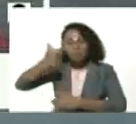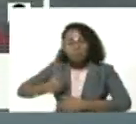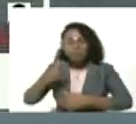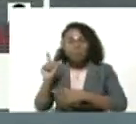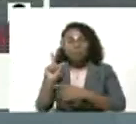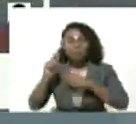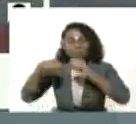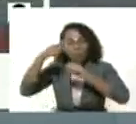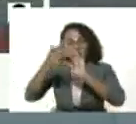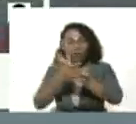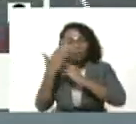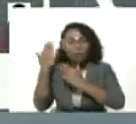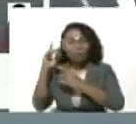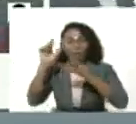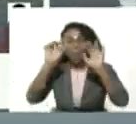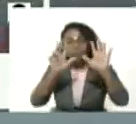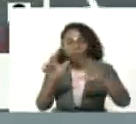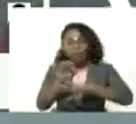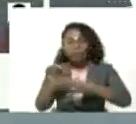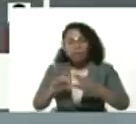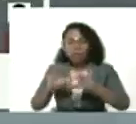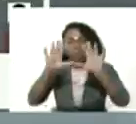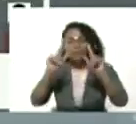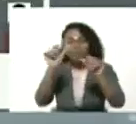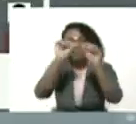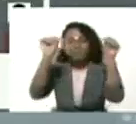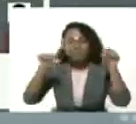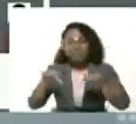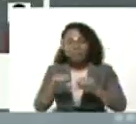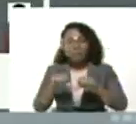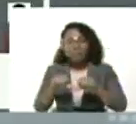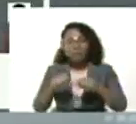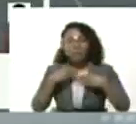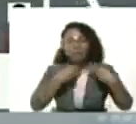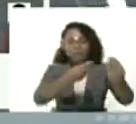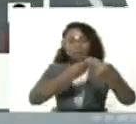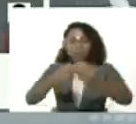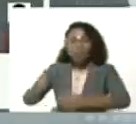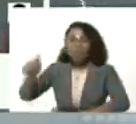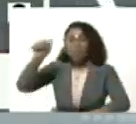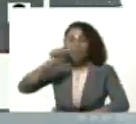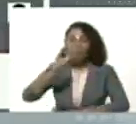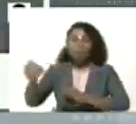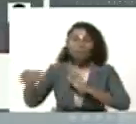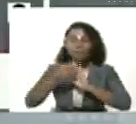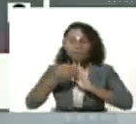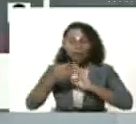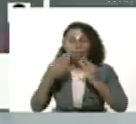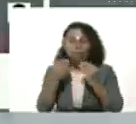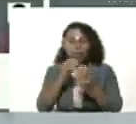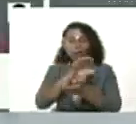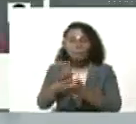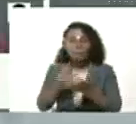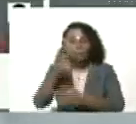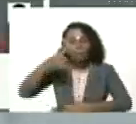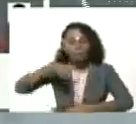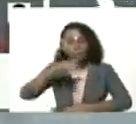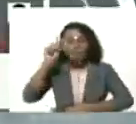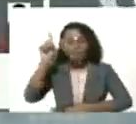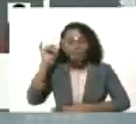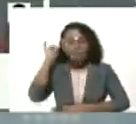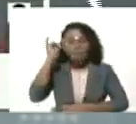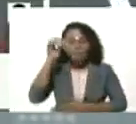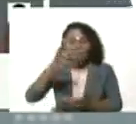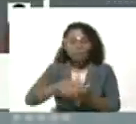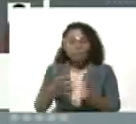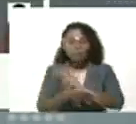municipios y 11 sistemas de distribución de agua potable para la población del estado de Yaracuy. Hoy le